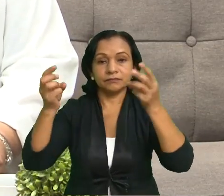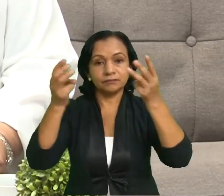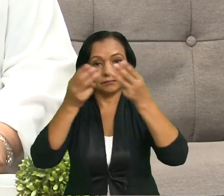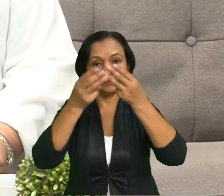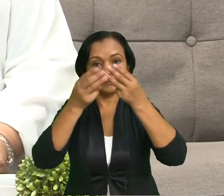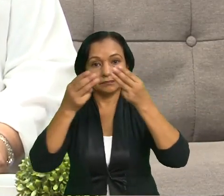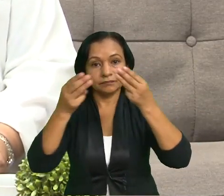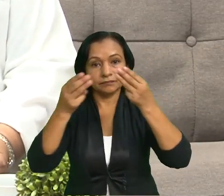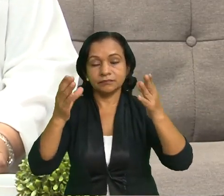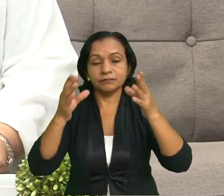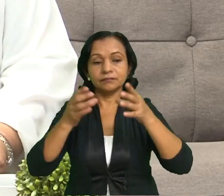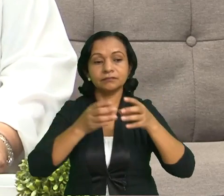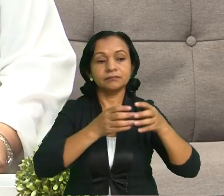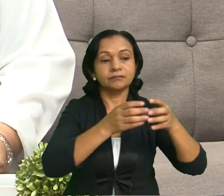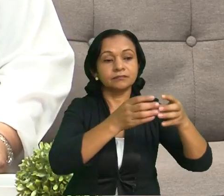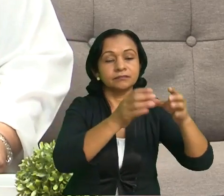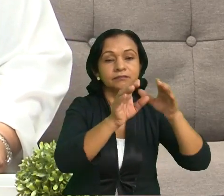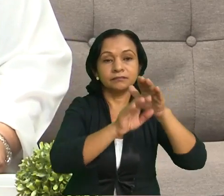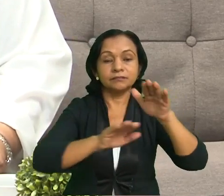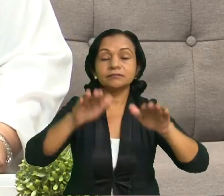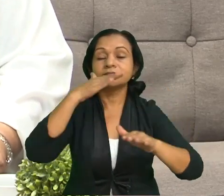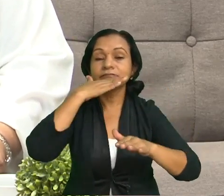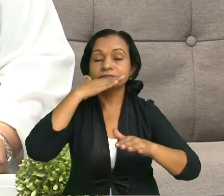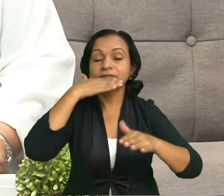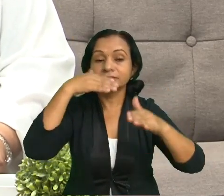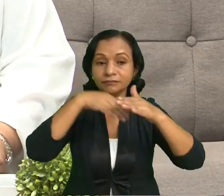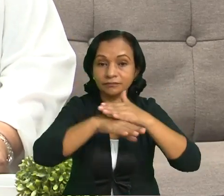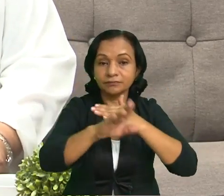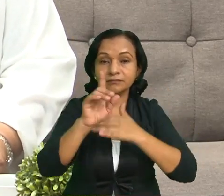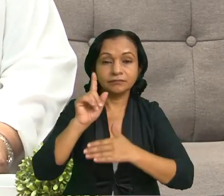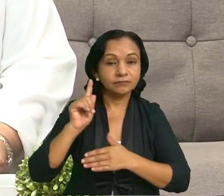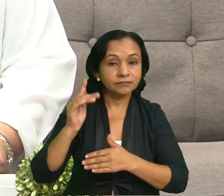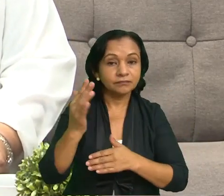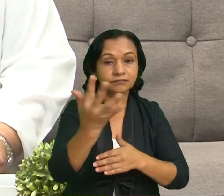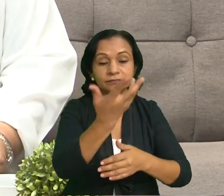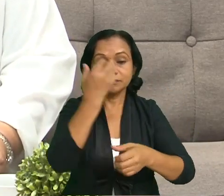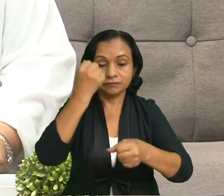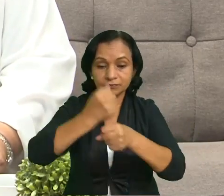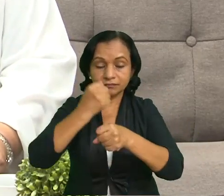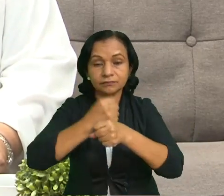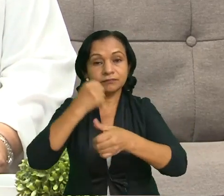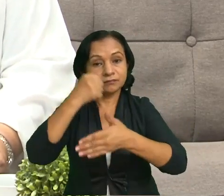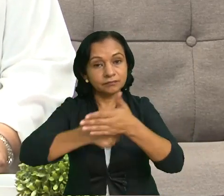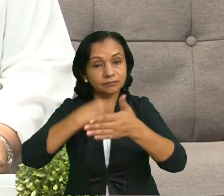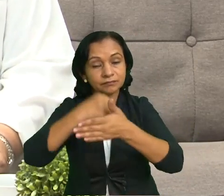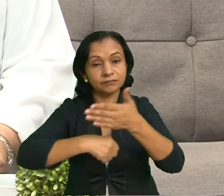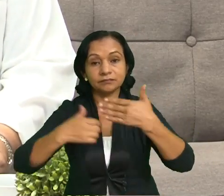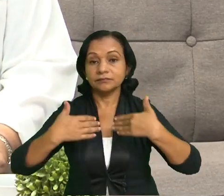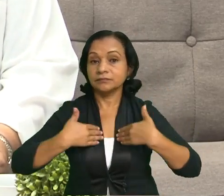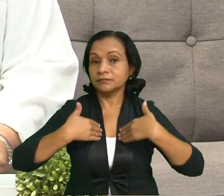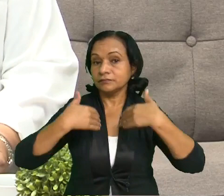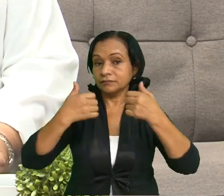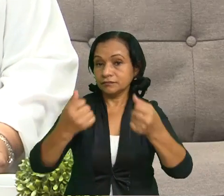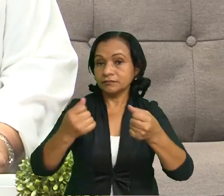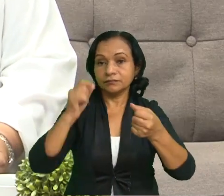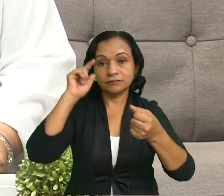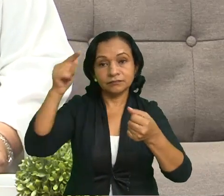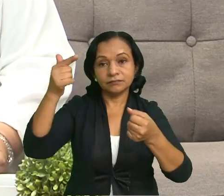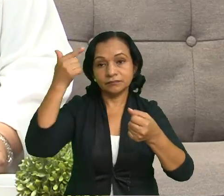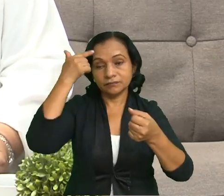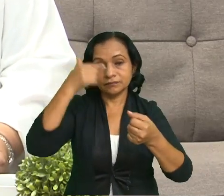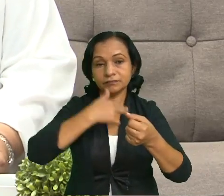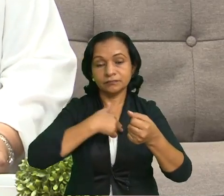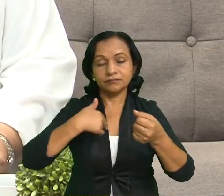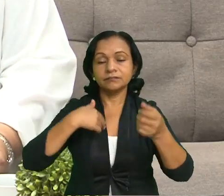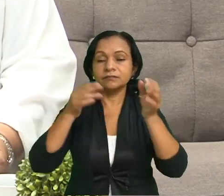hasta la comunidad de más difícil acceso a eso creo que todo este esfuerzo y fortalecimiento del sistema de salud como la prueba de nuestro gobierno ha sido